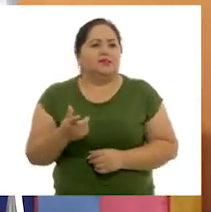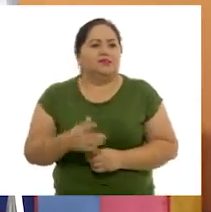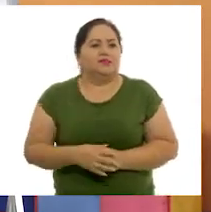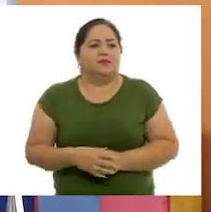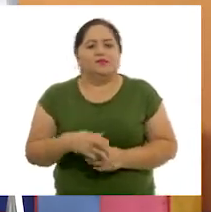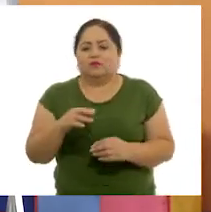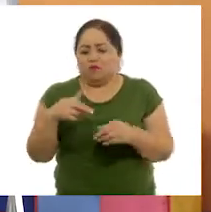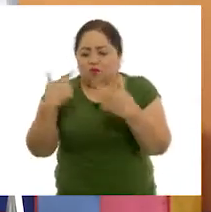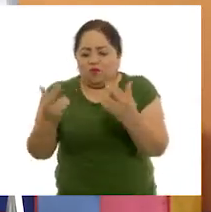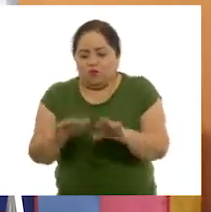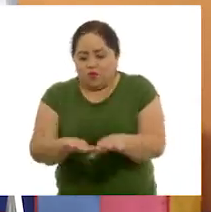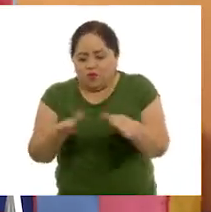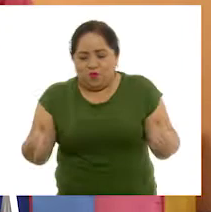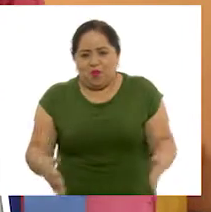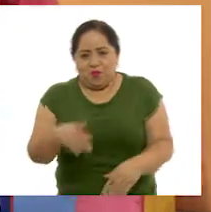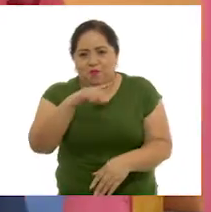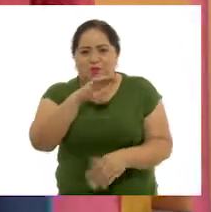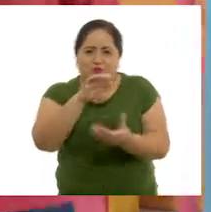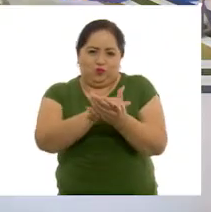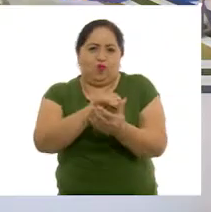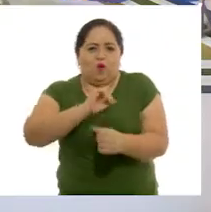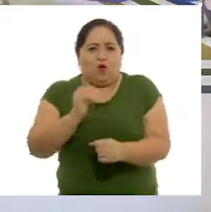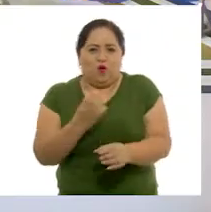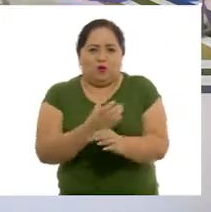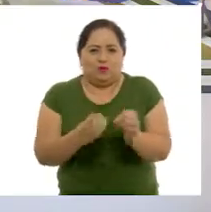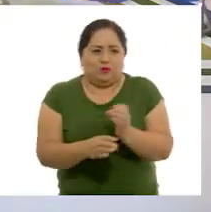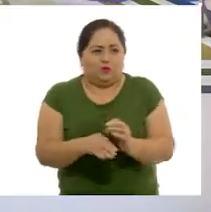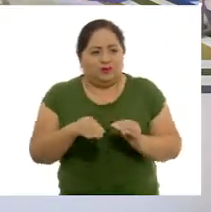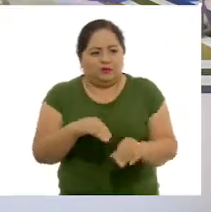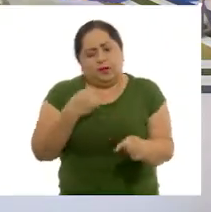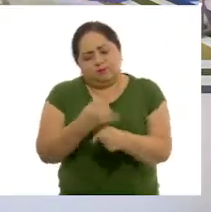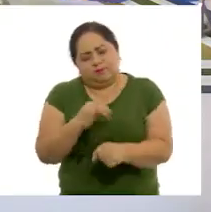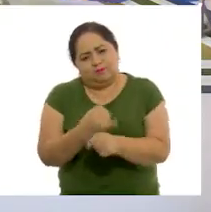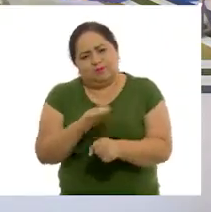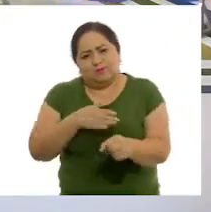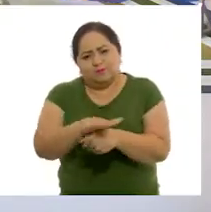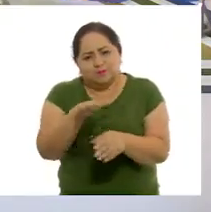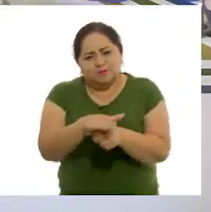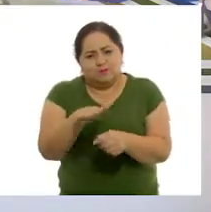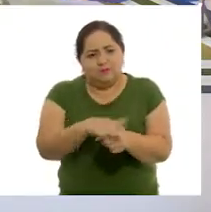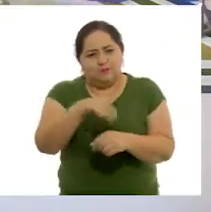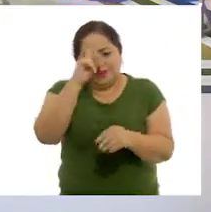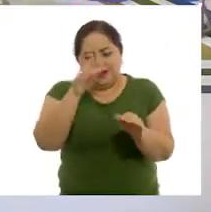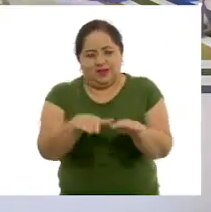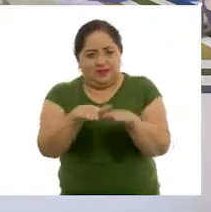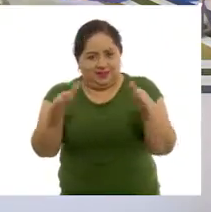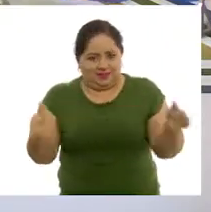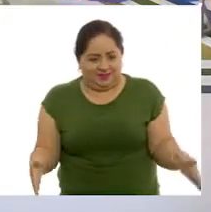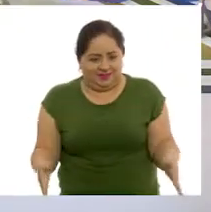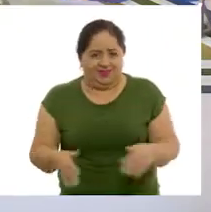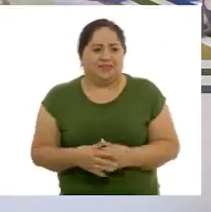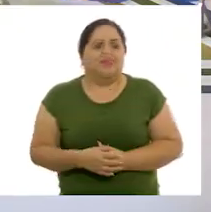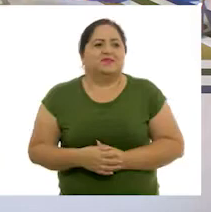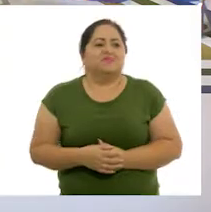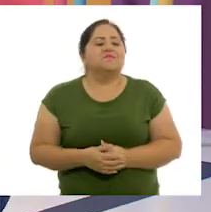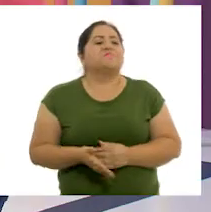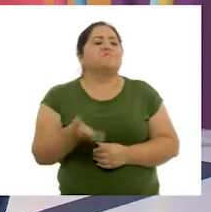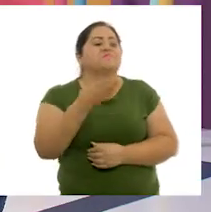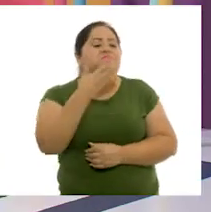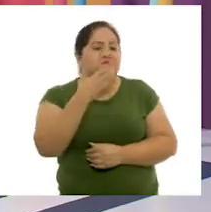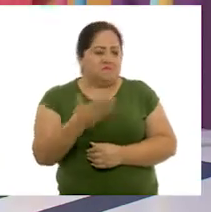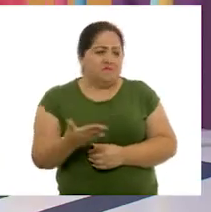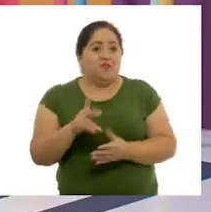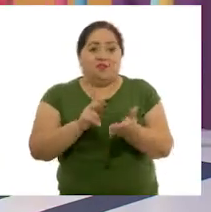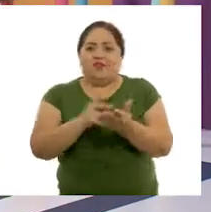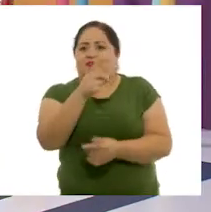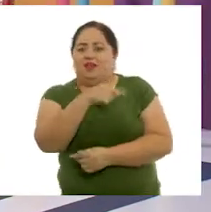un mueblecito para que ella guarde sus cosas. Y entonces llega a trabajar, a hacerle su mueble para su alhajero y guarda sus cosas. Muy bien. Y todo en un